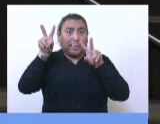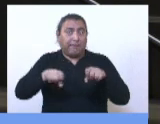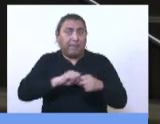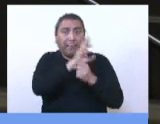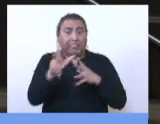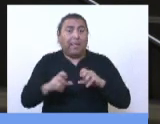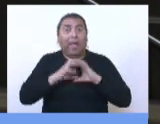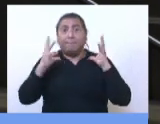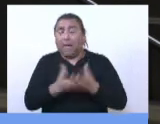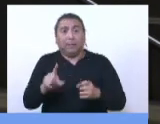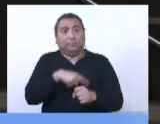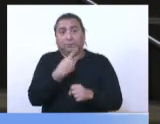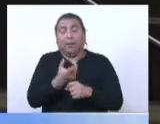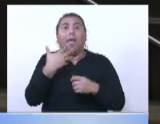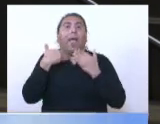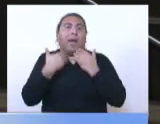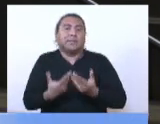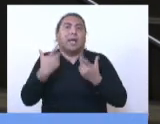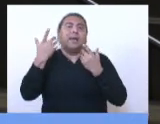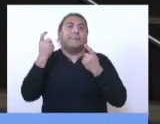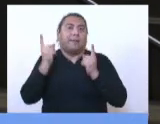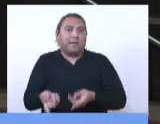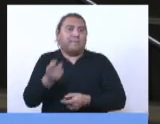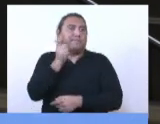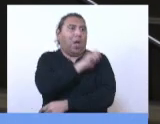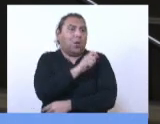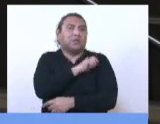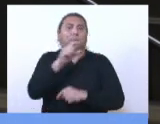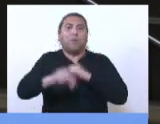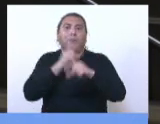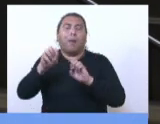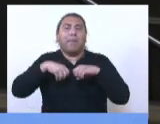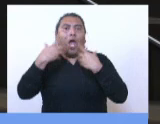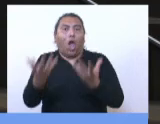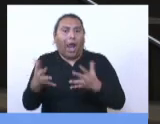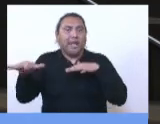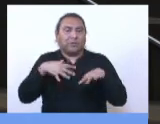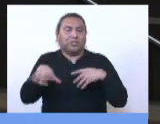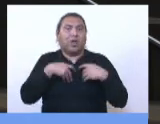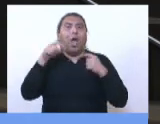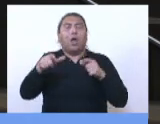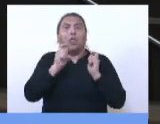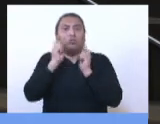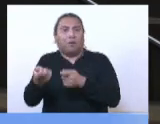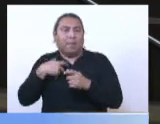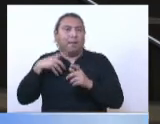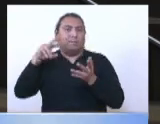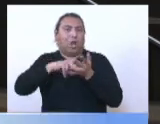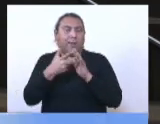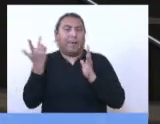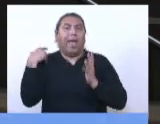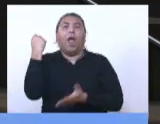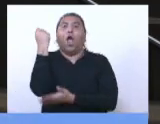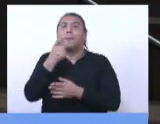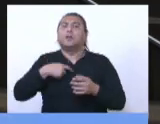con el tema de la vacunación está mejorando la situación y no es fácil en forma conjunta resolver el problema económico no solamente les pasa la